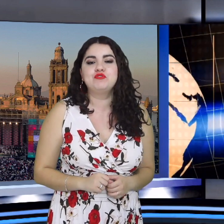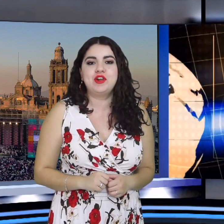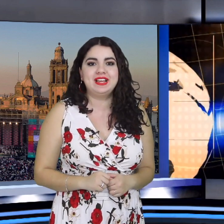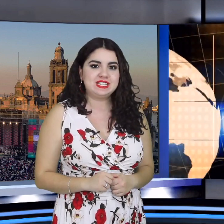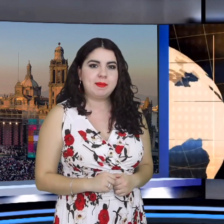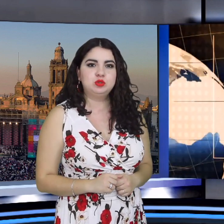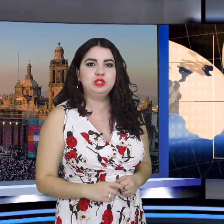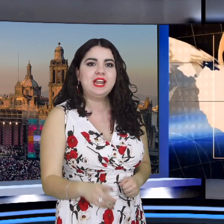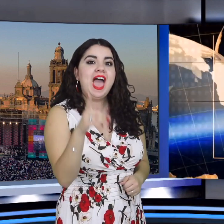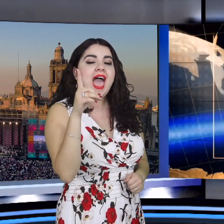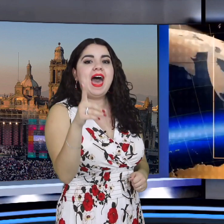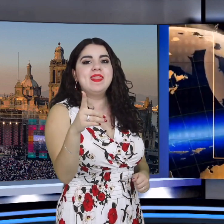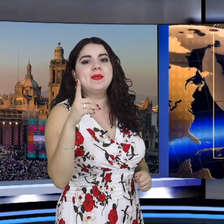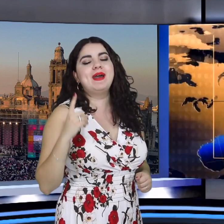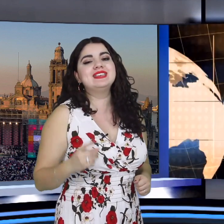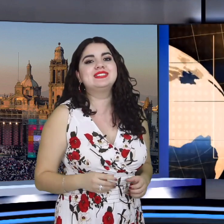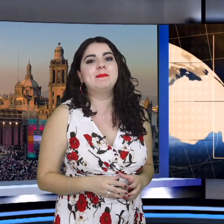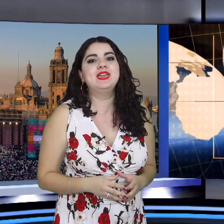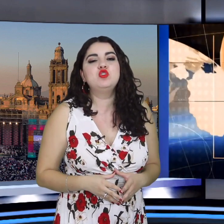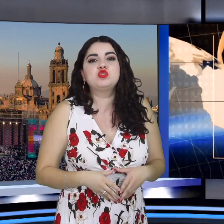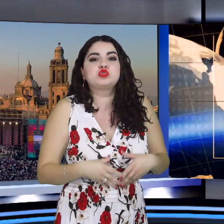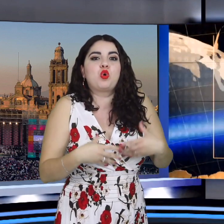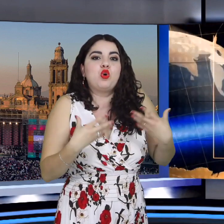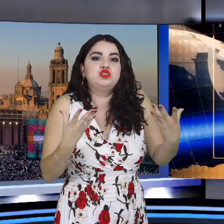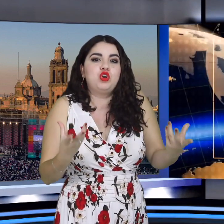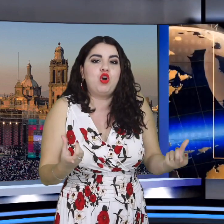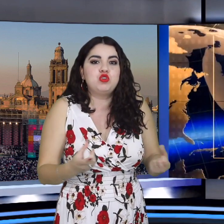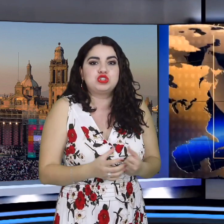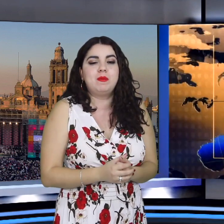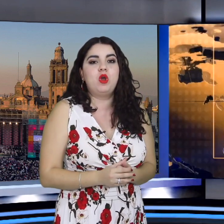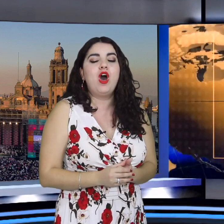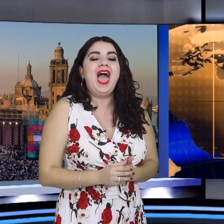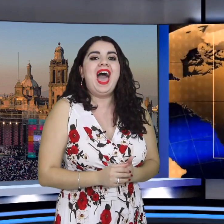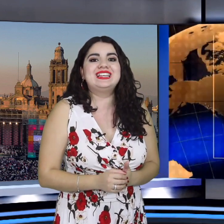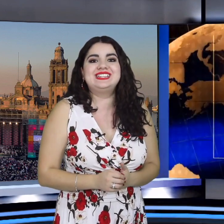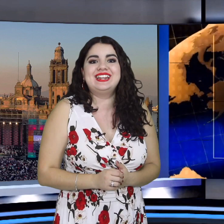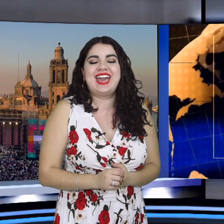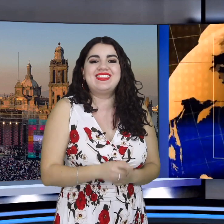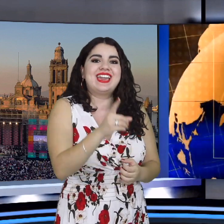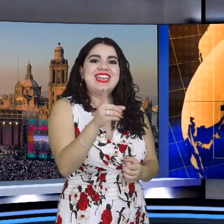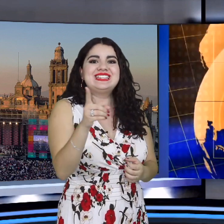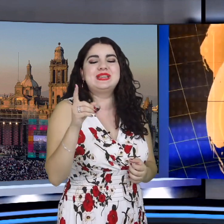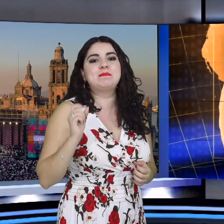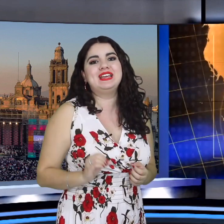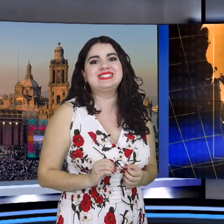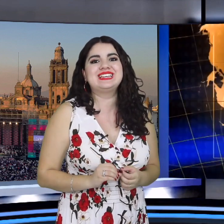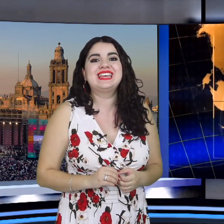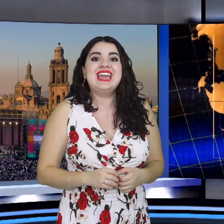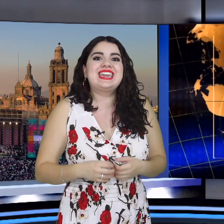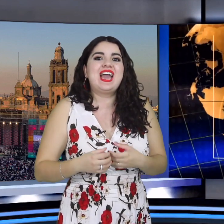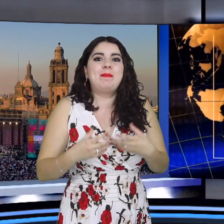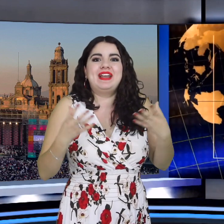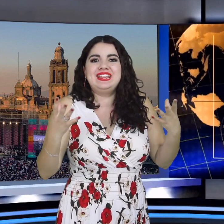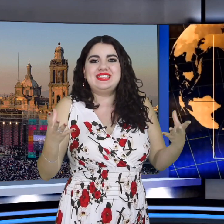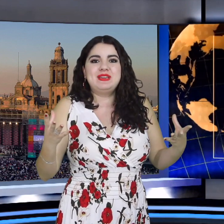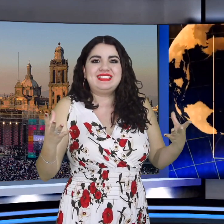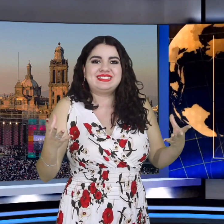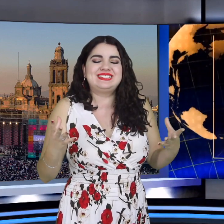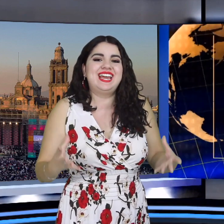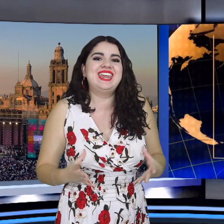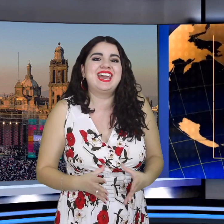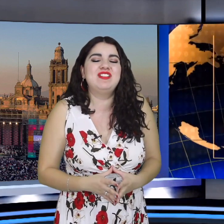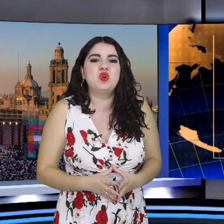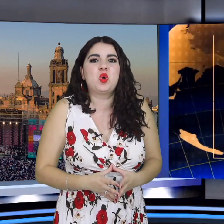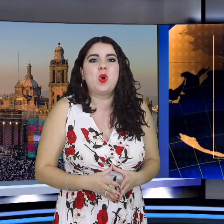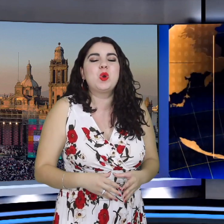platicó en conferencia matutina. Además, también nos contó, nos habló acerca de aquellas empresas que aparentemente